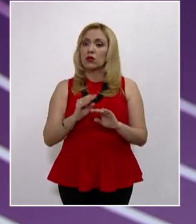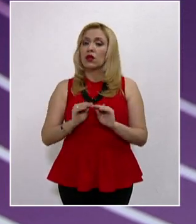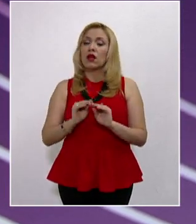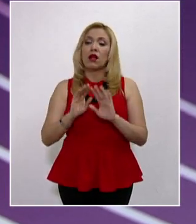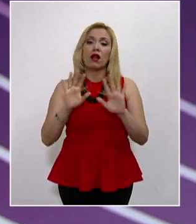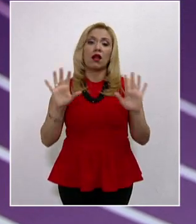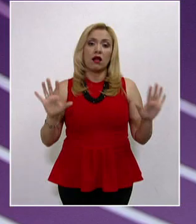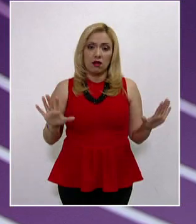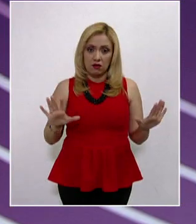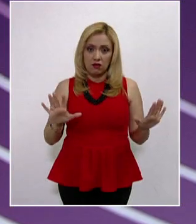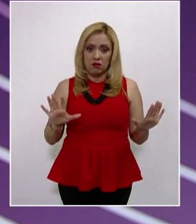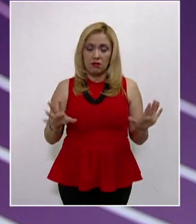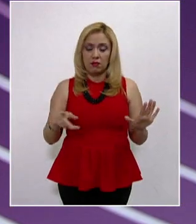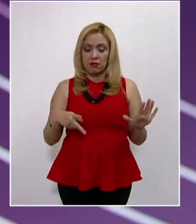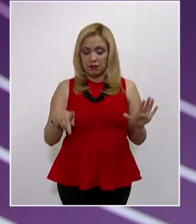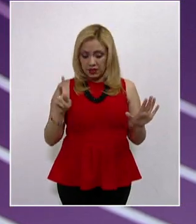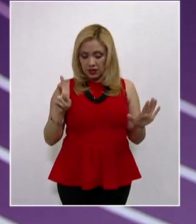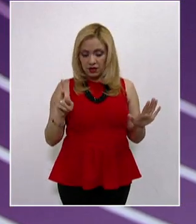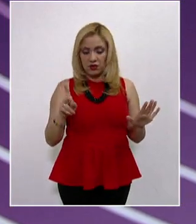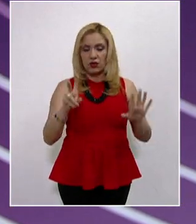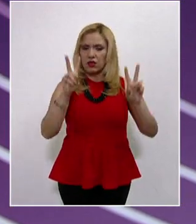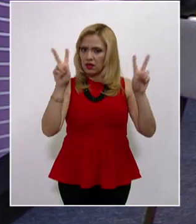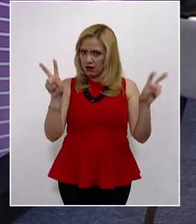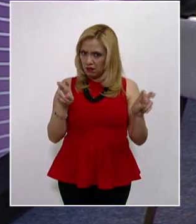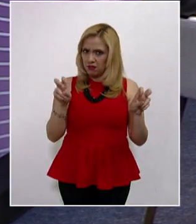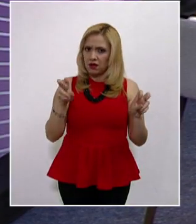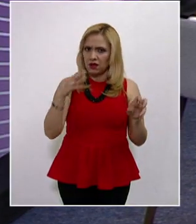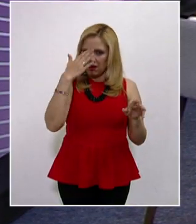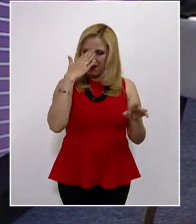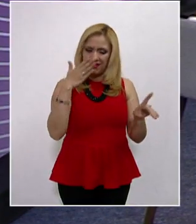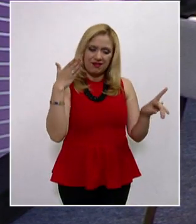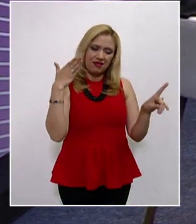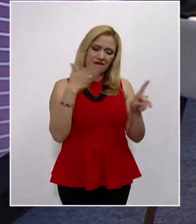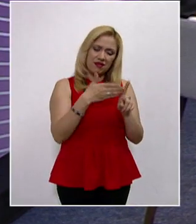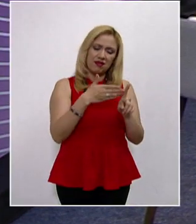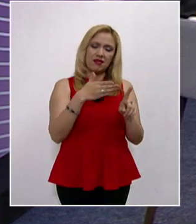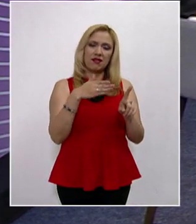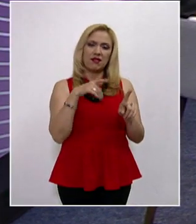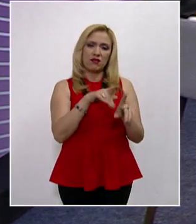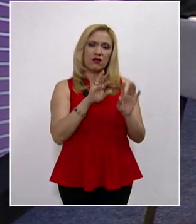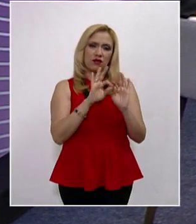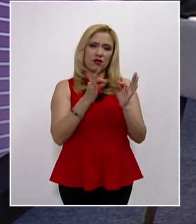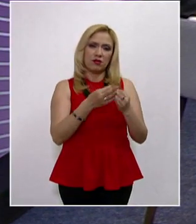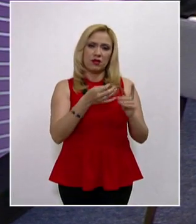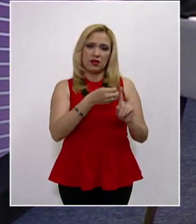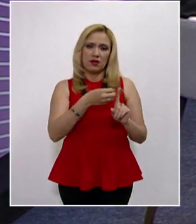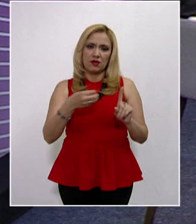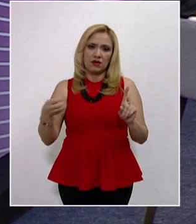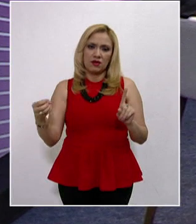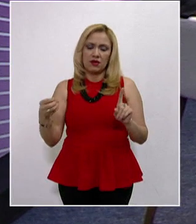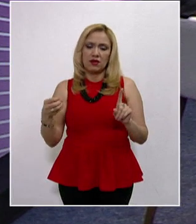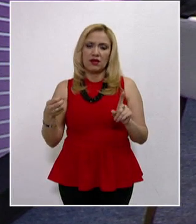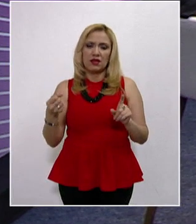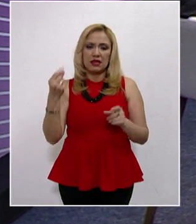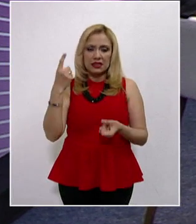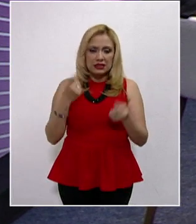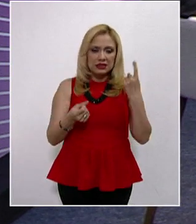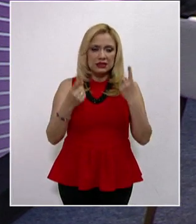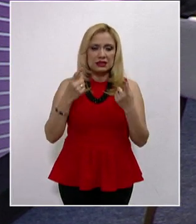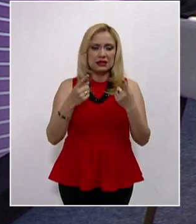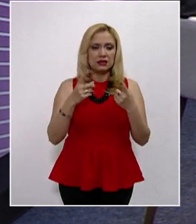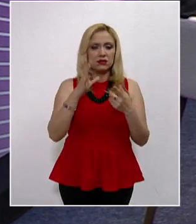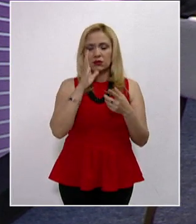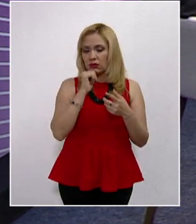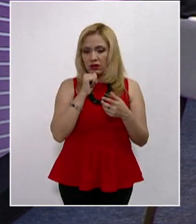a pesar de que el tema se ha enfocado por la forma en la que está regulado, desde las excepciones o desde